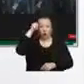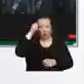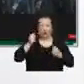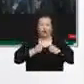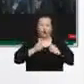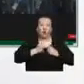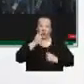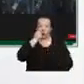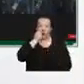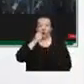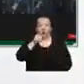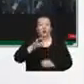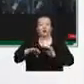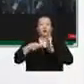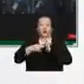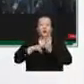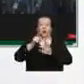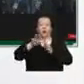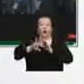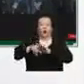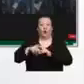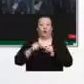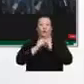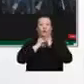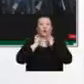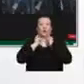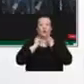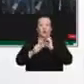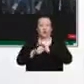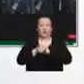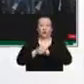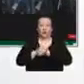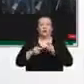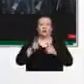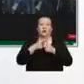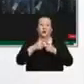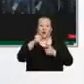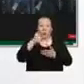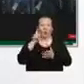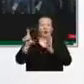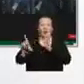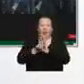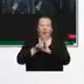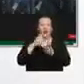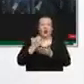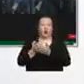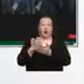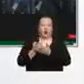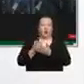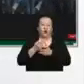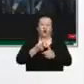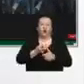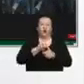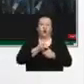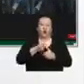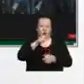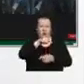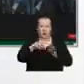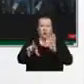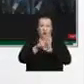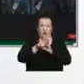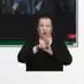intereses en un corrupto y una próxima gran de cuello blanco eso lo que la ley económica urgente es lo que están poniendo esos sinvergüenzas de esa ley